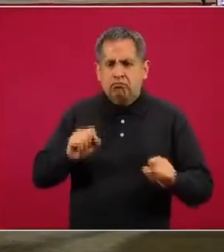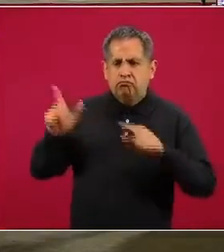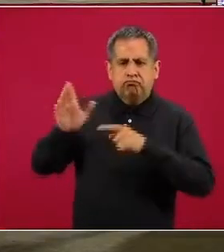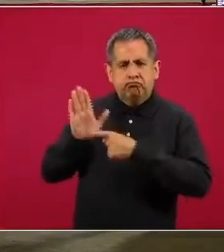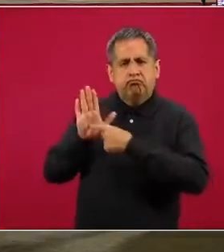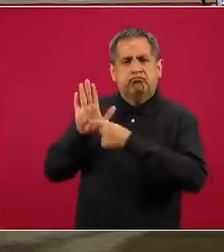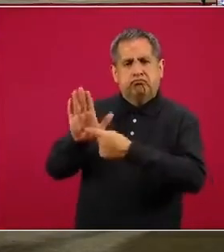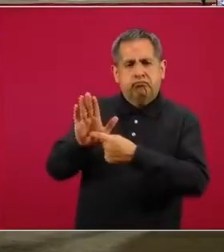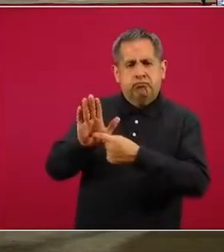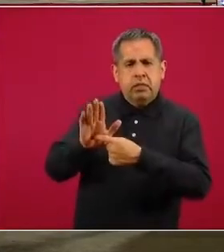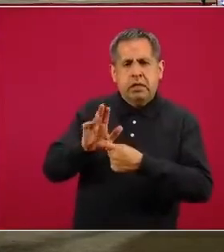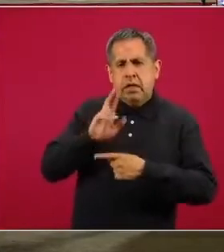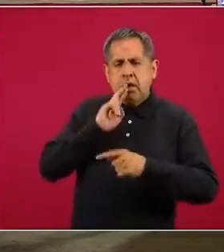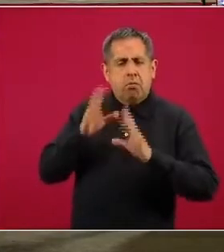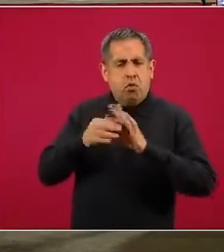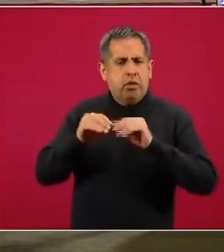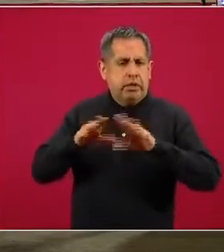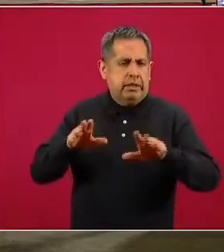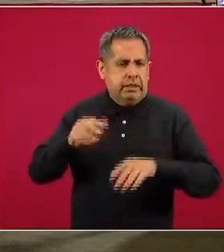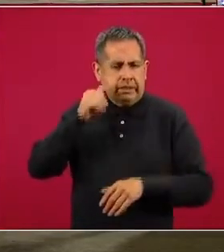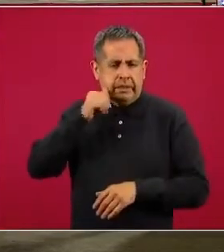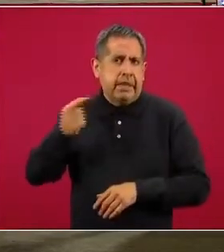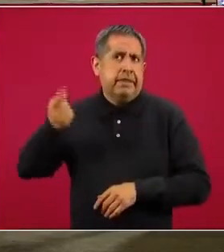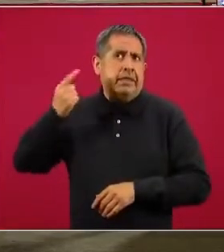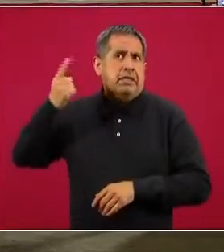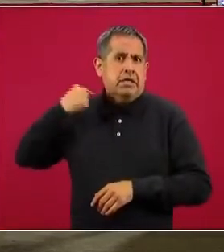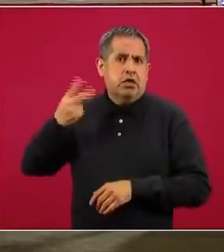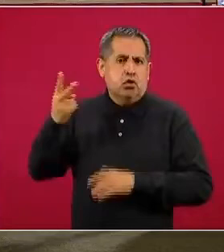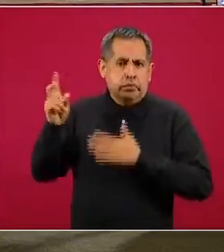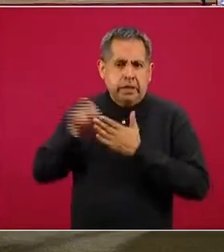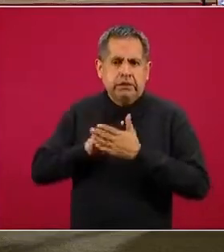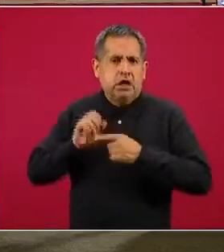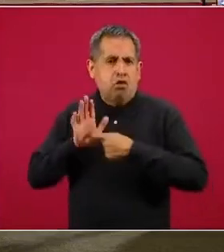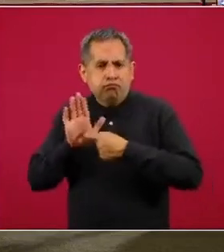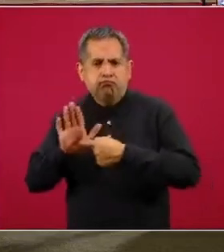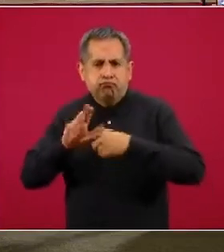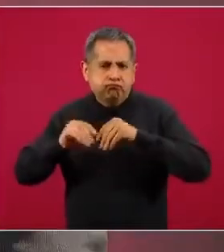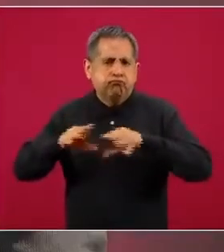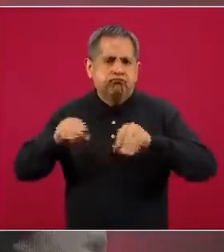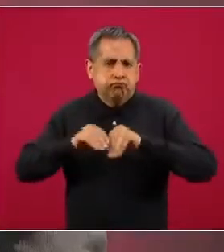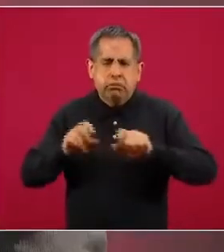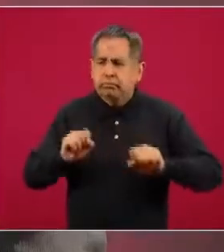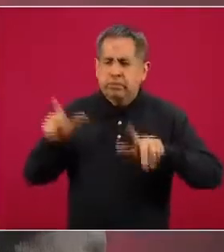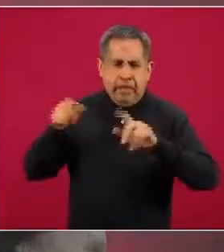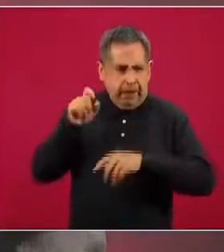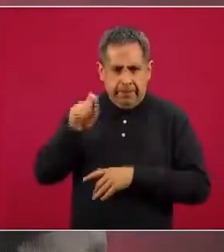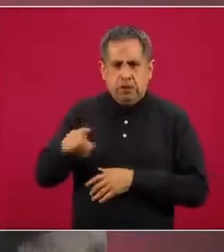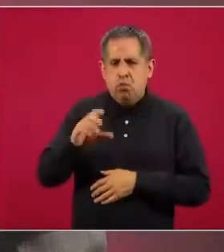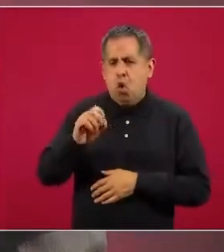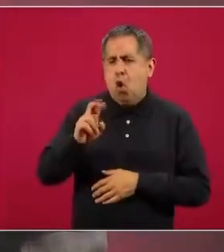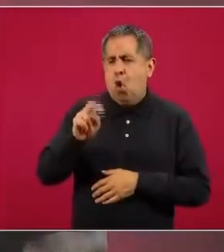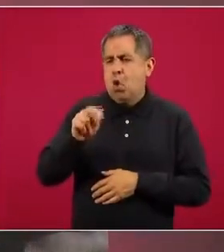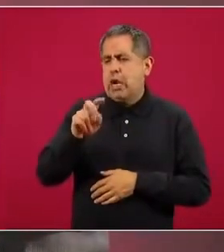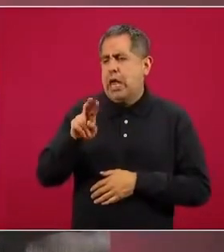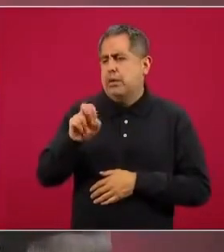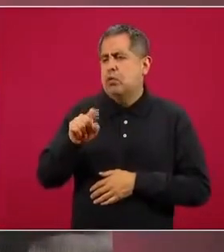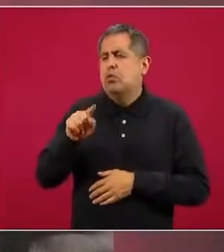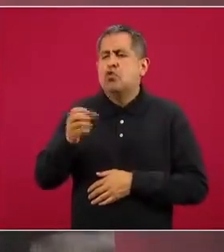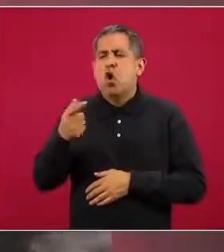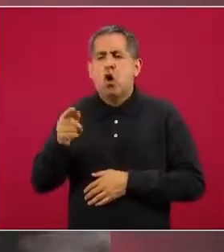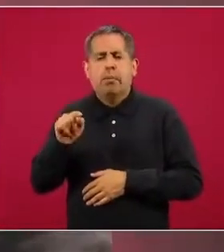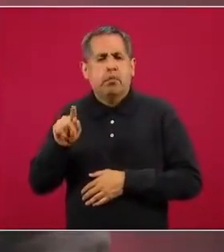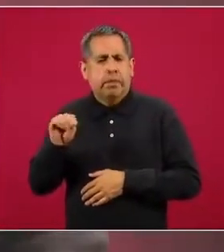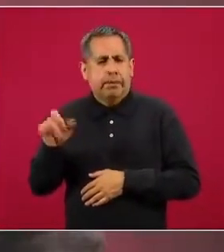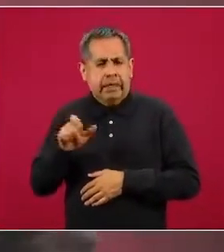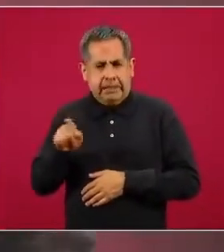presentar el reporte, que lo venimos presentando ya desde hace más de 2 meses en este mismo portal, coronavirus.gov.mx, sino